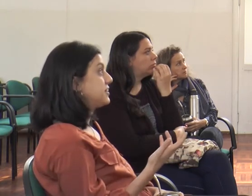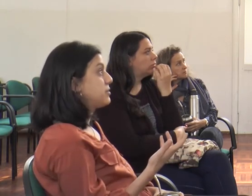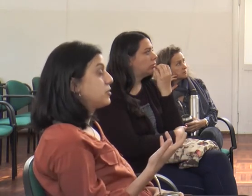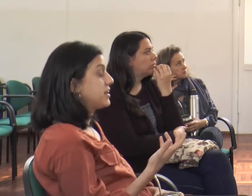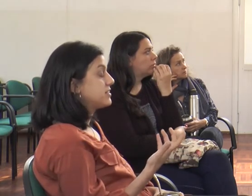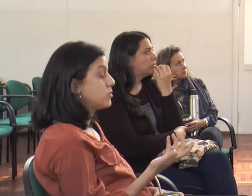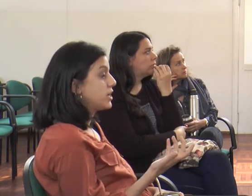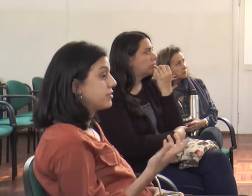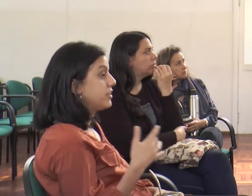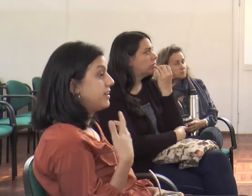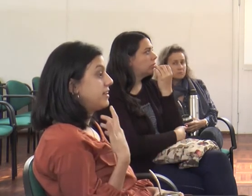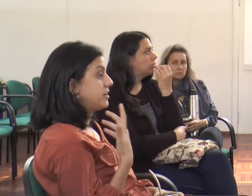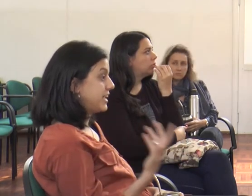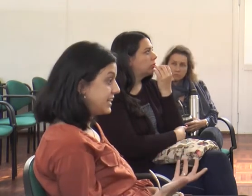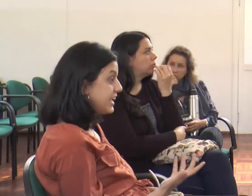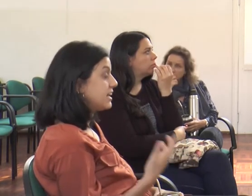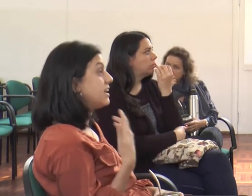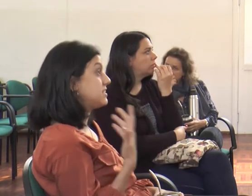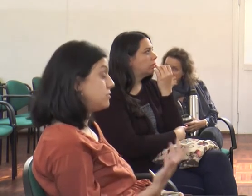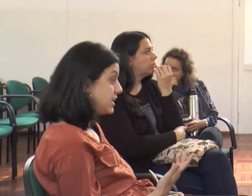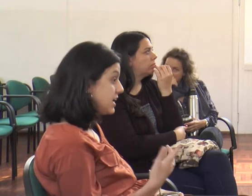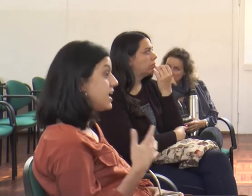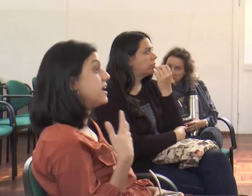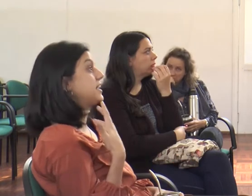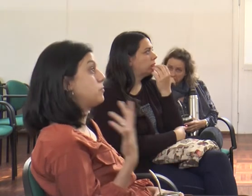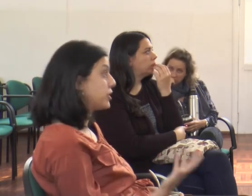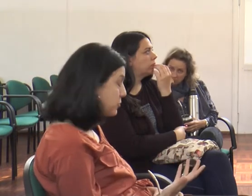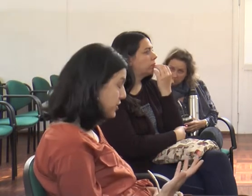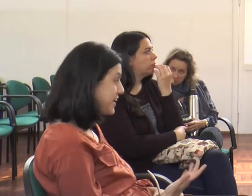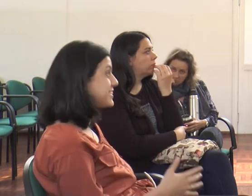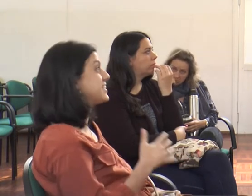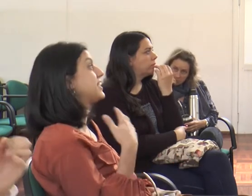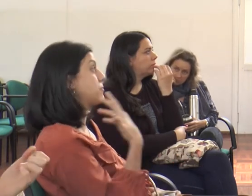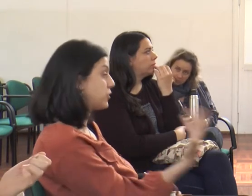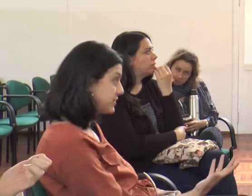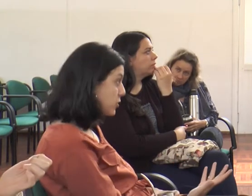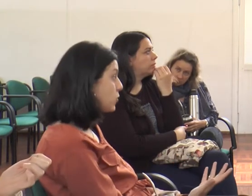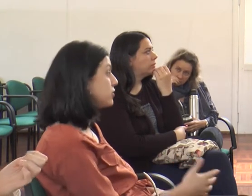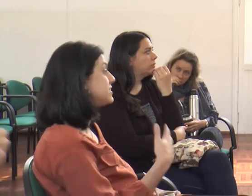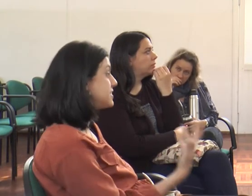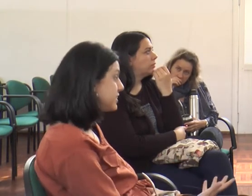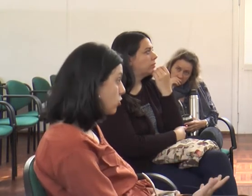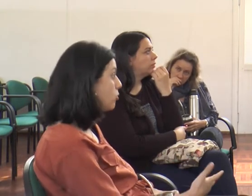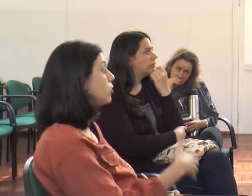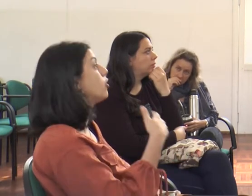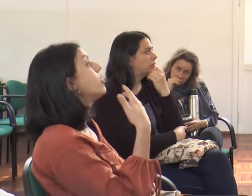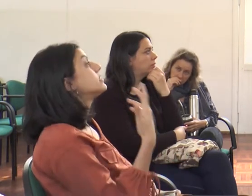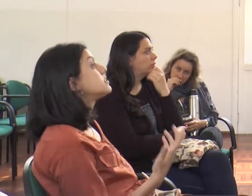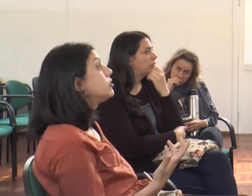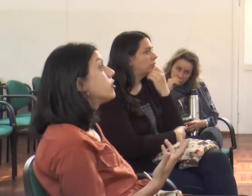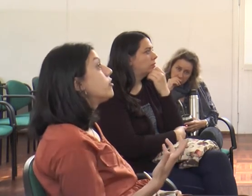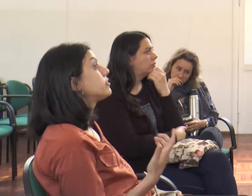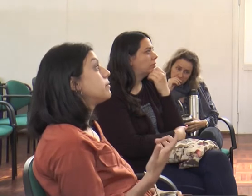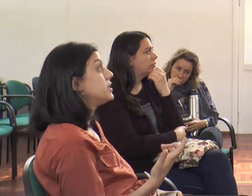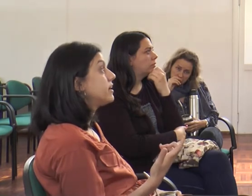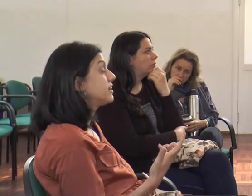solamente tenemos que asegurarnos de generar la accesibilidad, que pueda comunicarse, que pueda estar en el lugar donde se sienta cómodo,